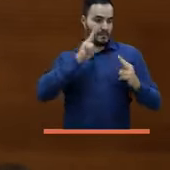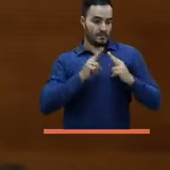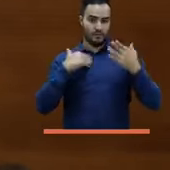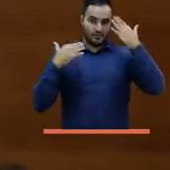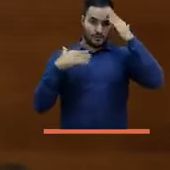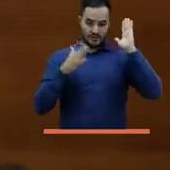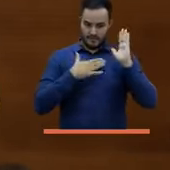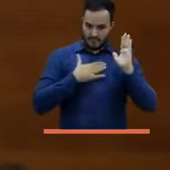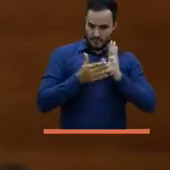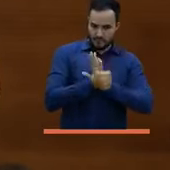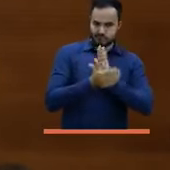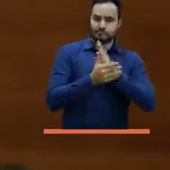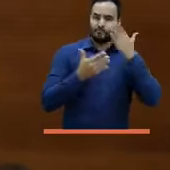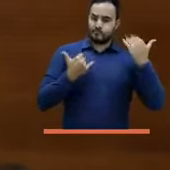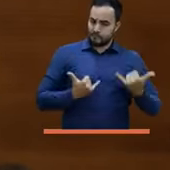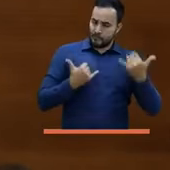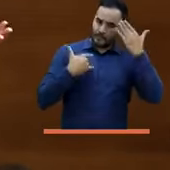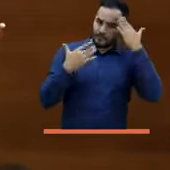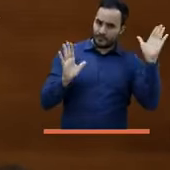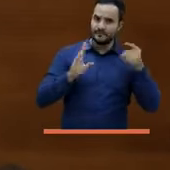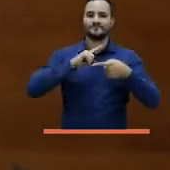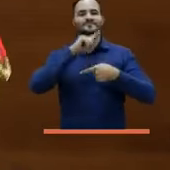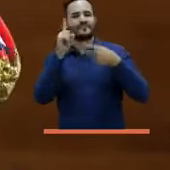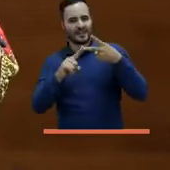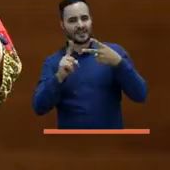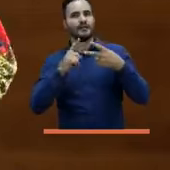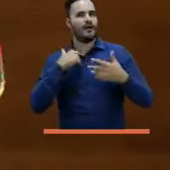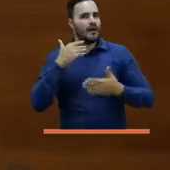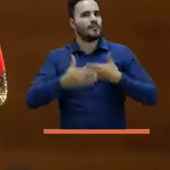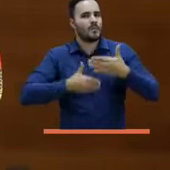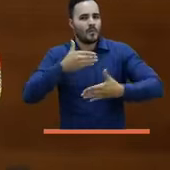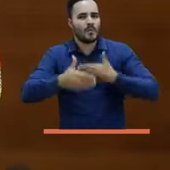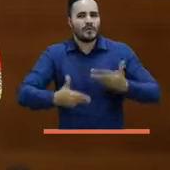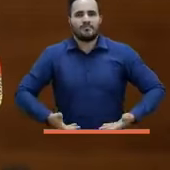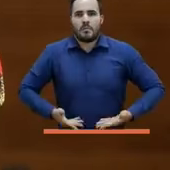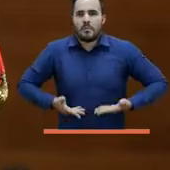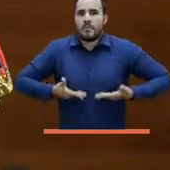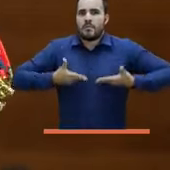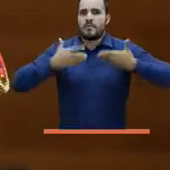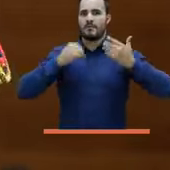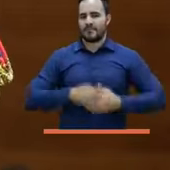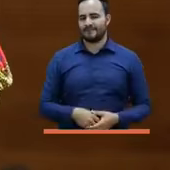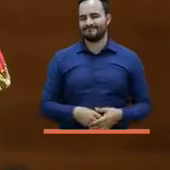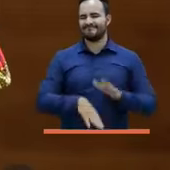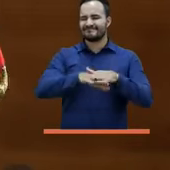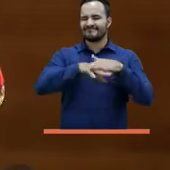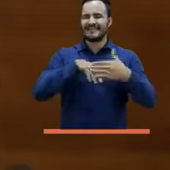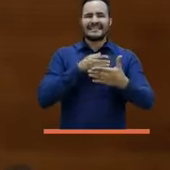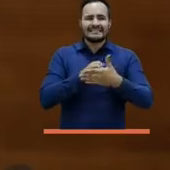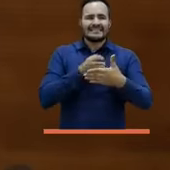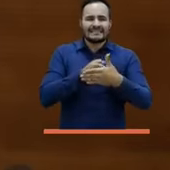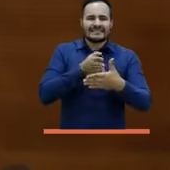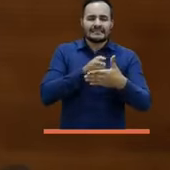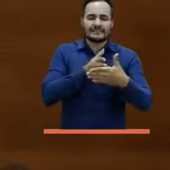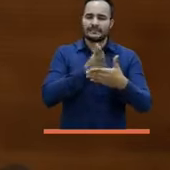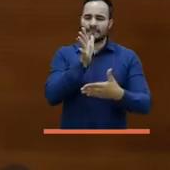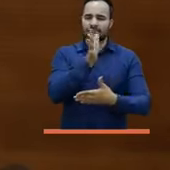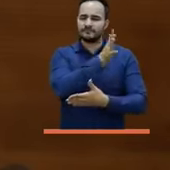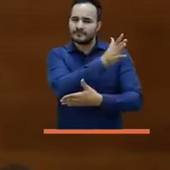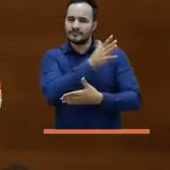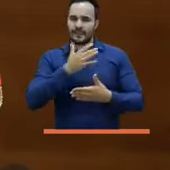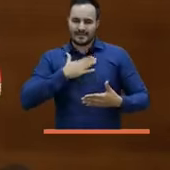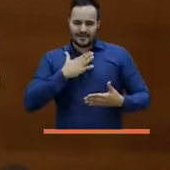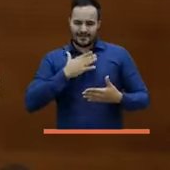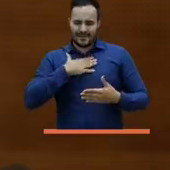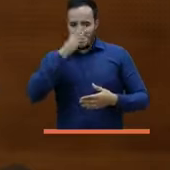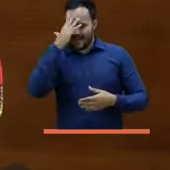desarrollar esa habilidad entonces desde ahí más que pensar en la barrera específica es pensar en cómo también nosotros nos empezamos a establecer